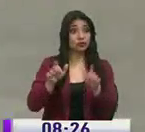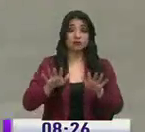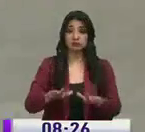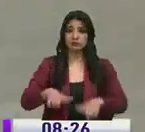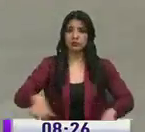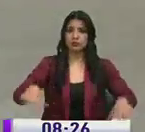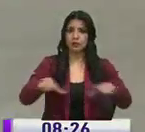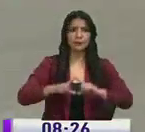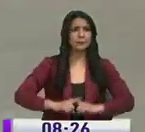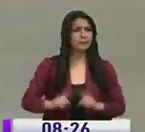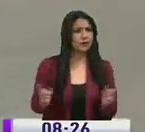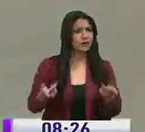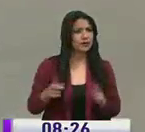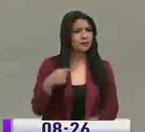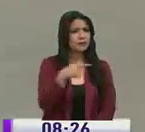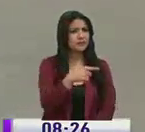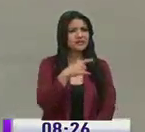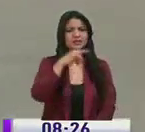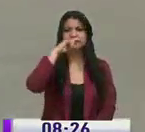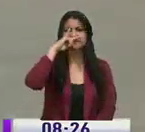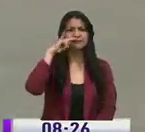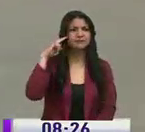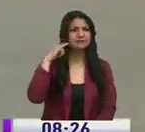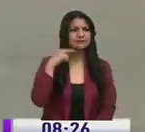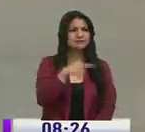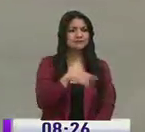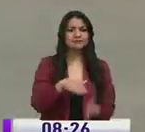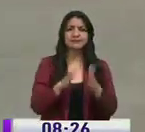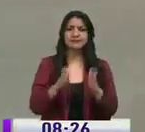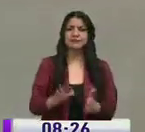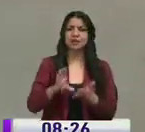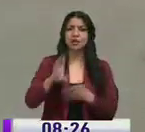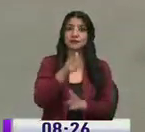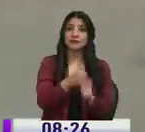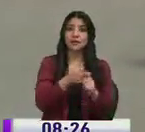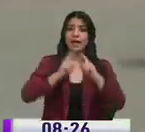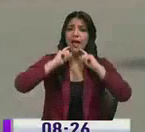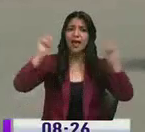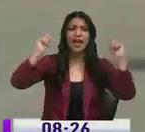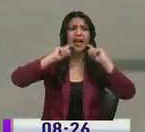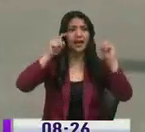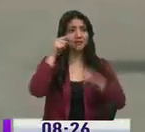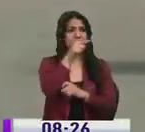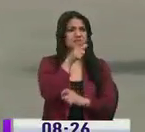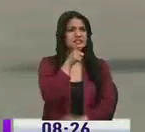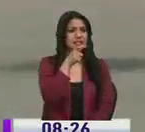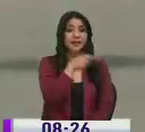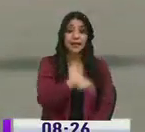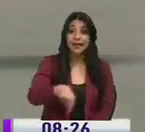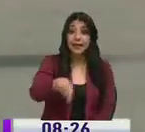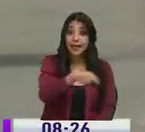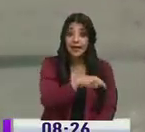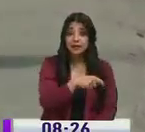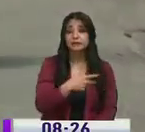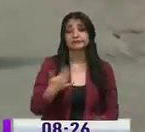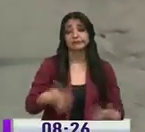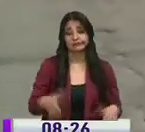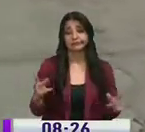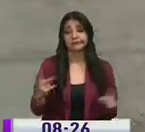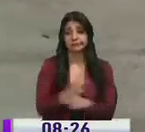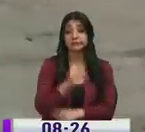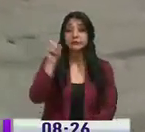pero también con estudiantes de un colegio cercano a este sector, puesto que ellos están necesitando